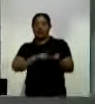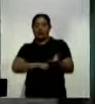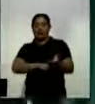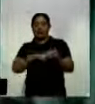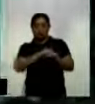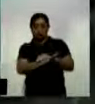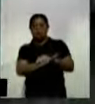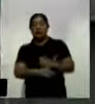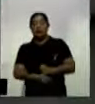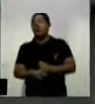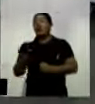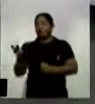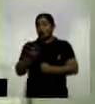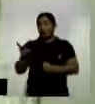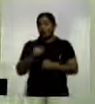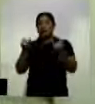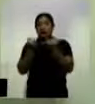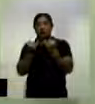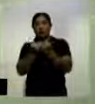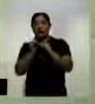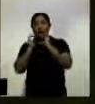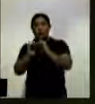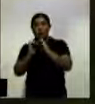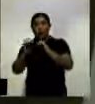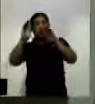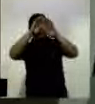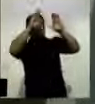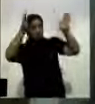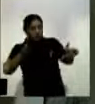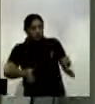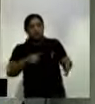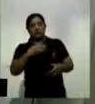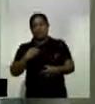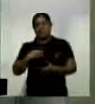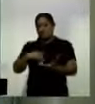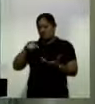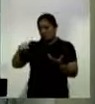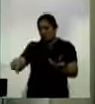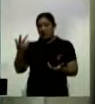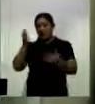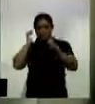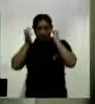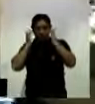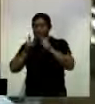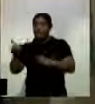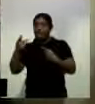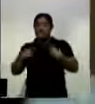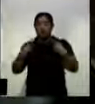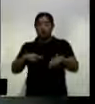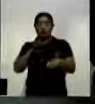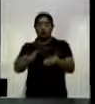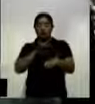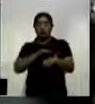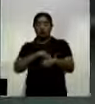ambos nosocomios híbridos también se han acondicionado con casilleros, sanitarios y regaderas para que el personal médico después de